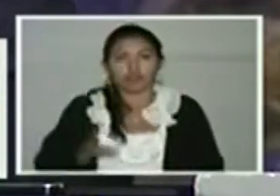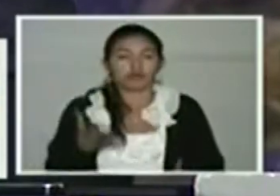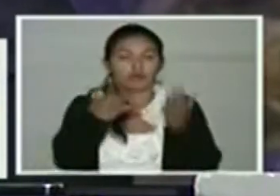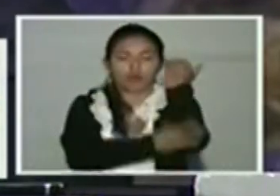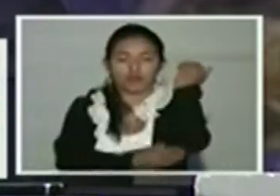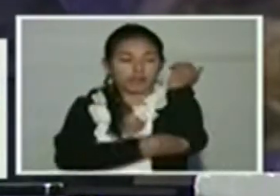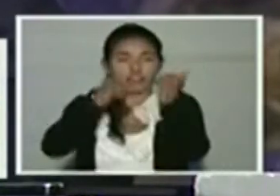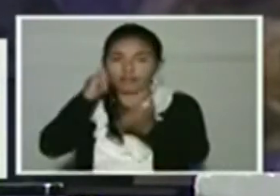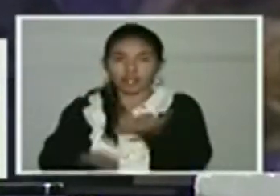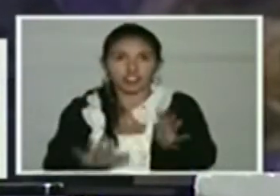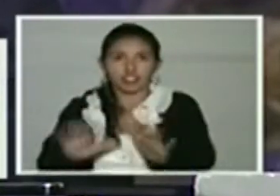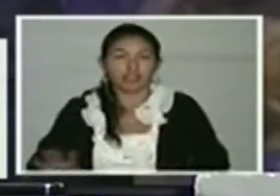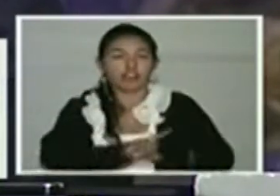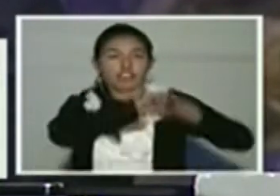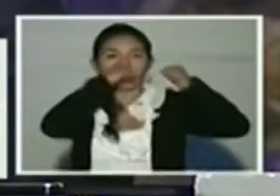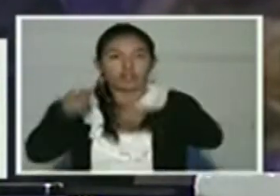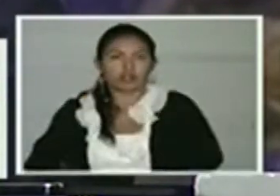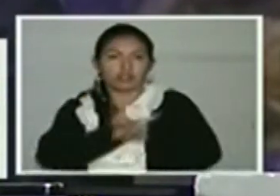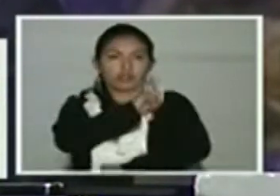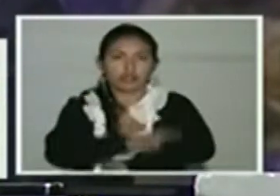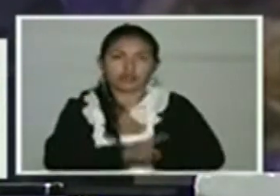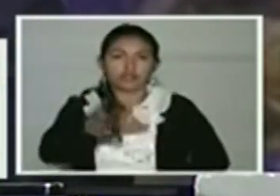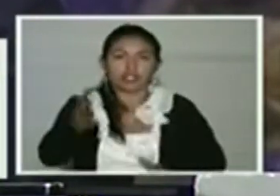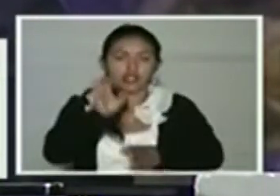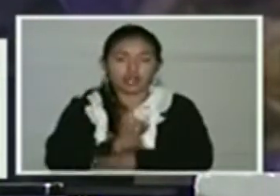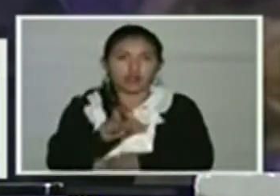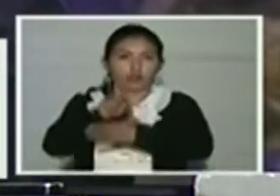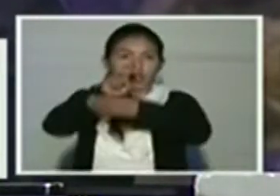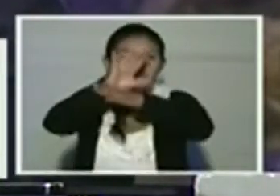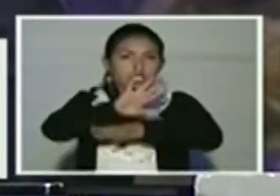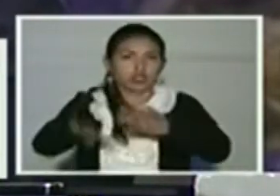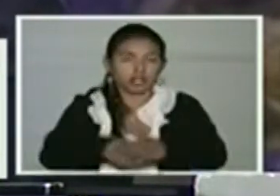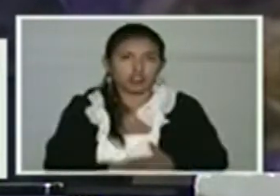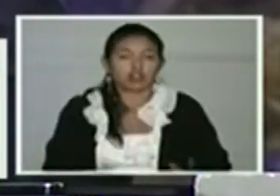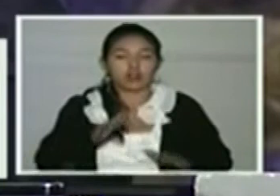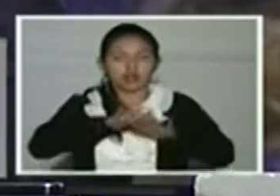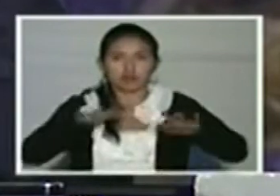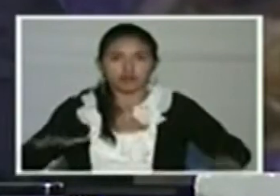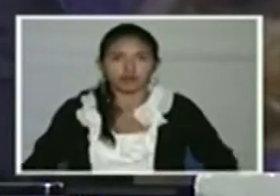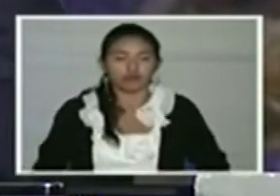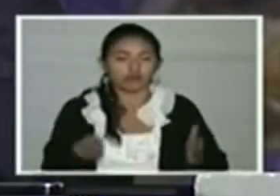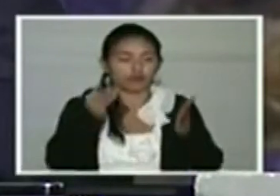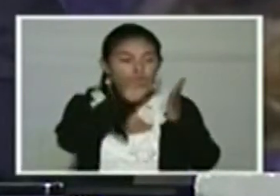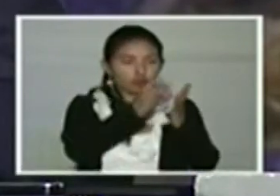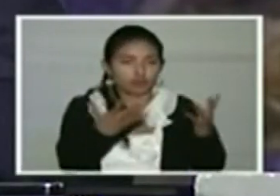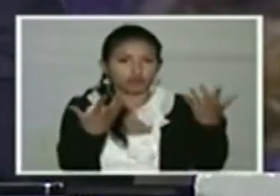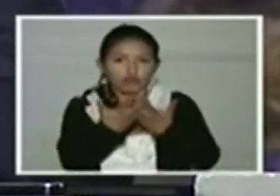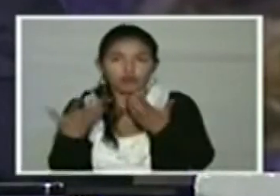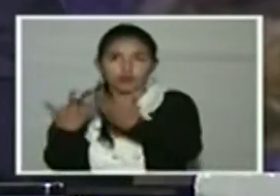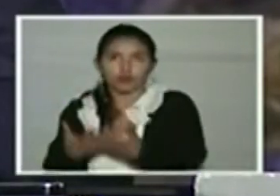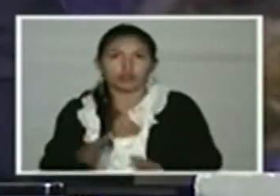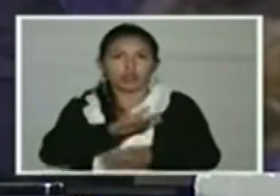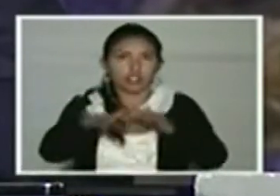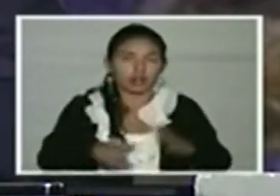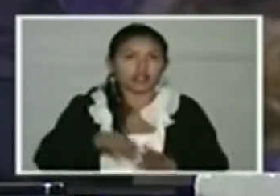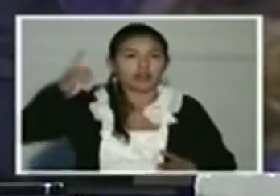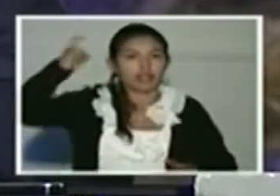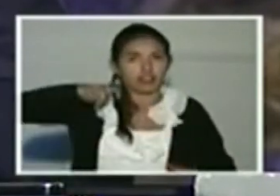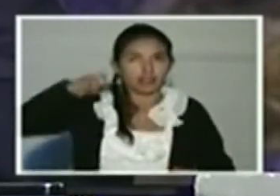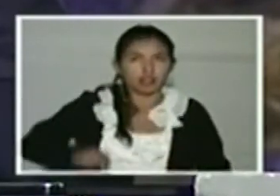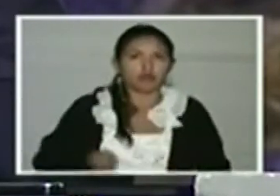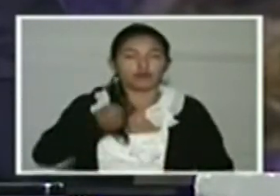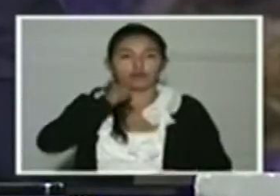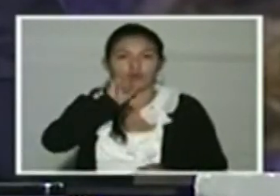fortaleceremos la educación y la alimentación infantil adecuaremos la currícula educativa para adaptarla a las necesidades y